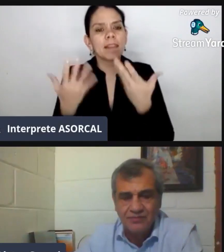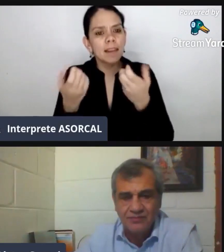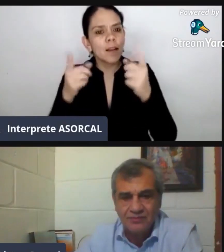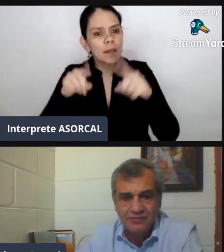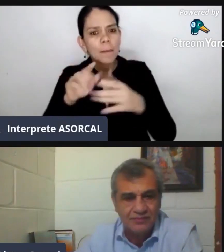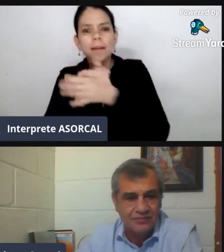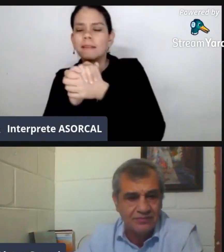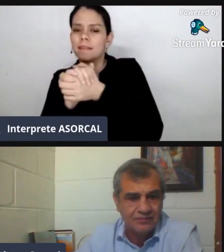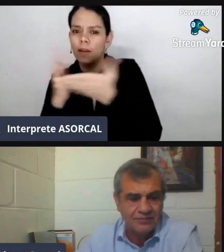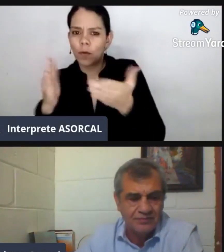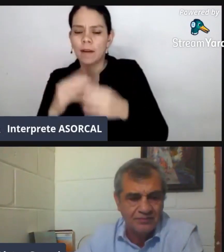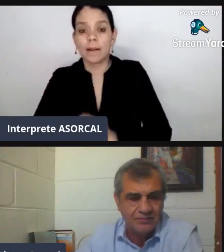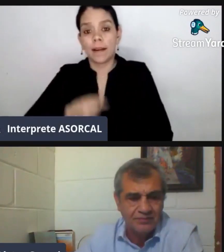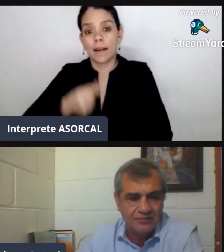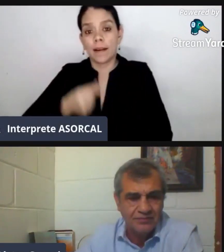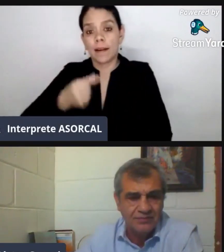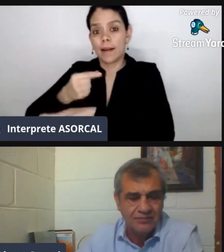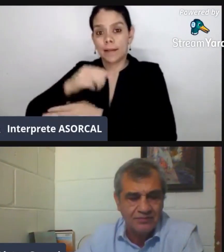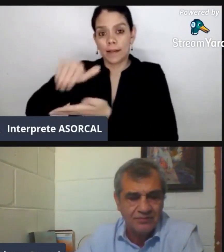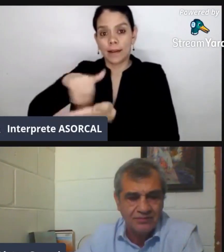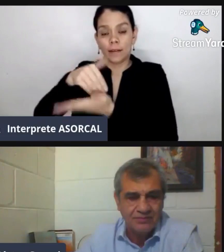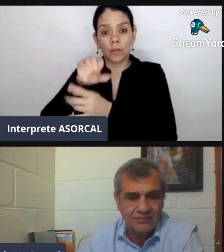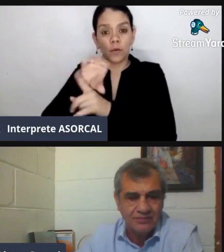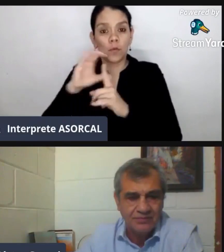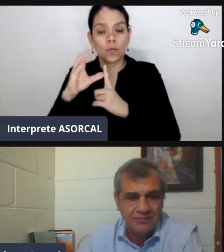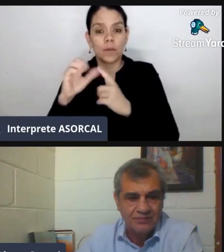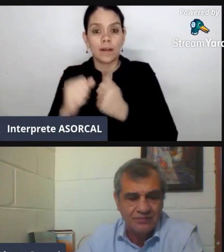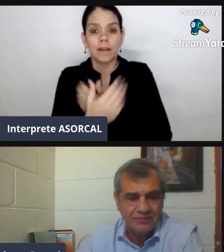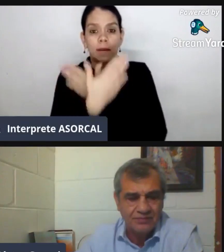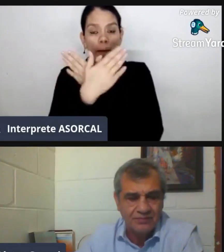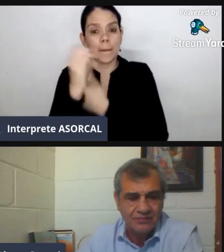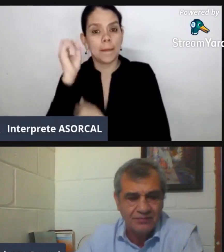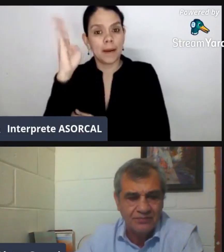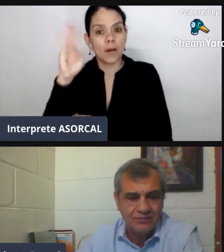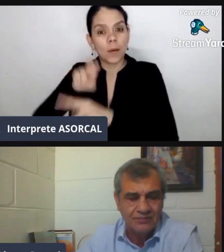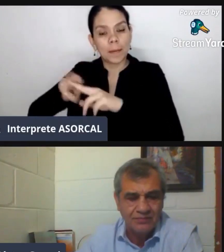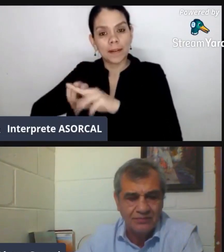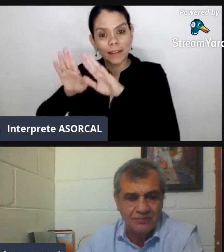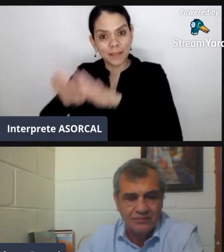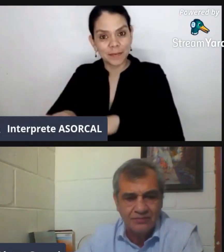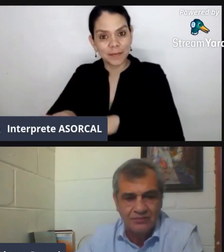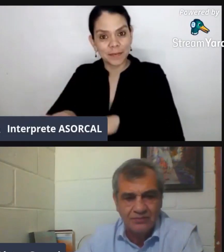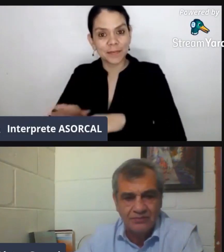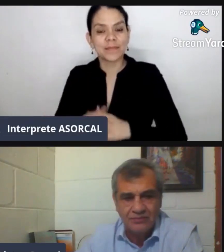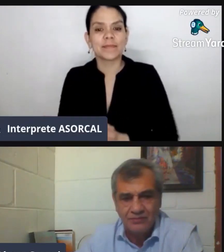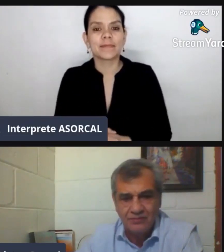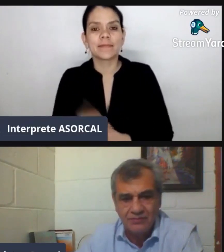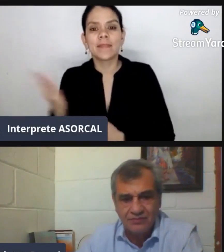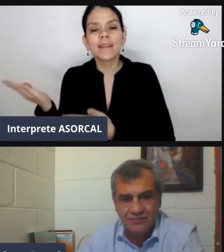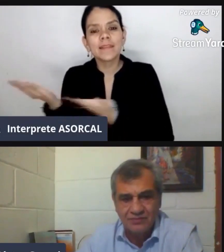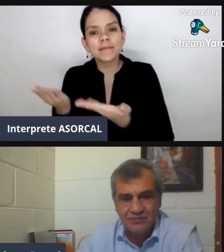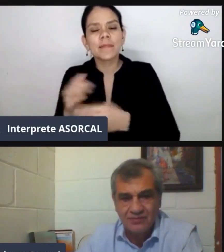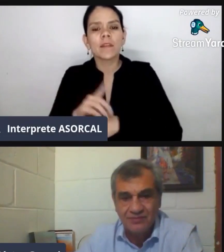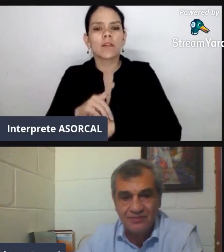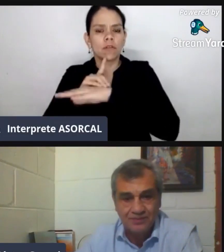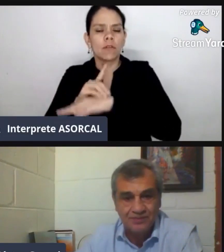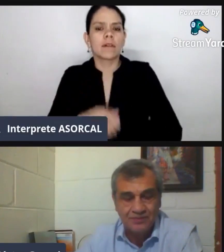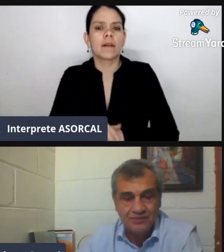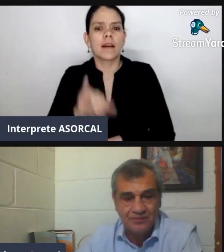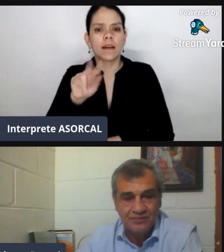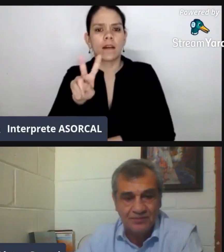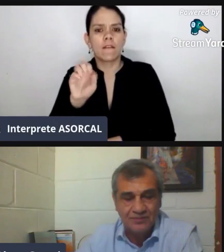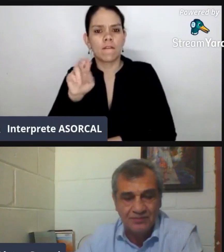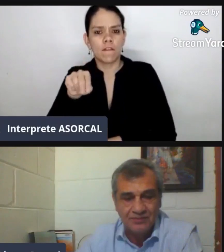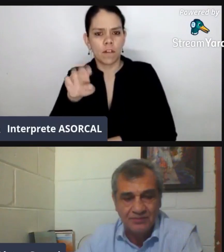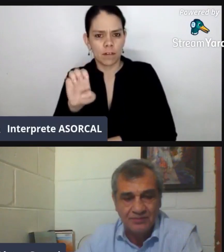Centro Cultural del Banco de la República en Manizales, la doctora Ivonne Paola Mendoza Niño,